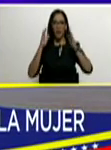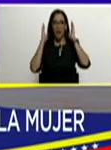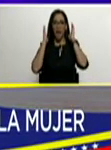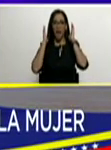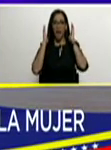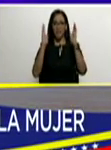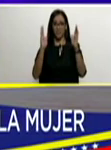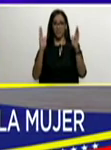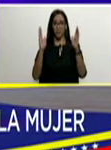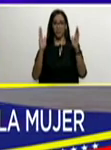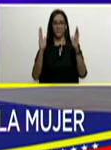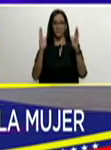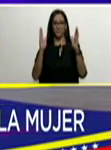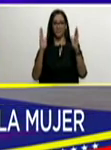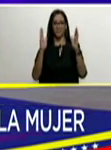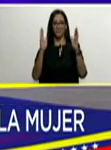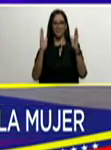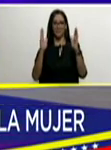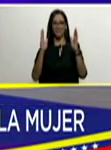¡Atención!